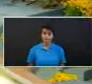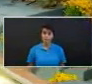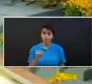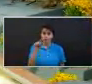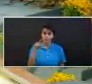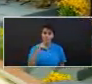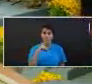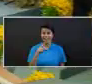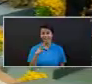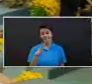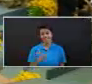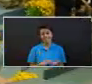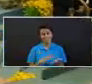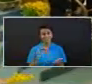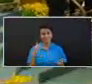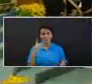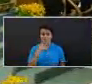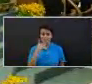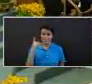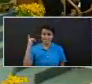usted va a decir: gloria a Dios,